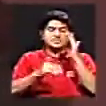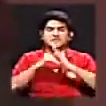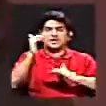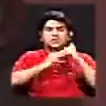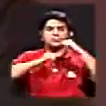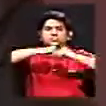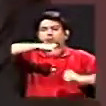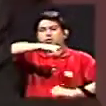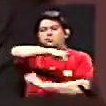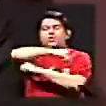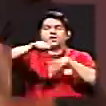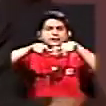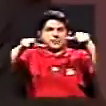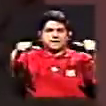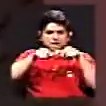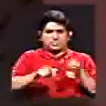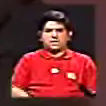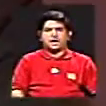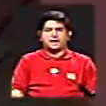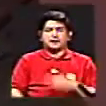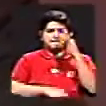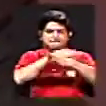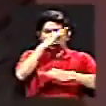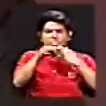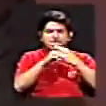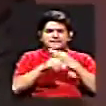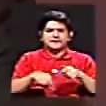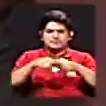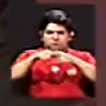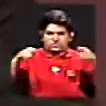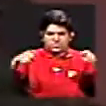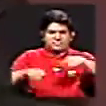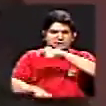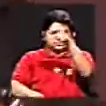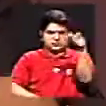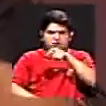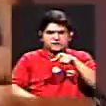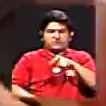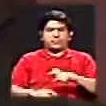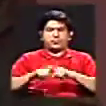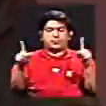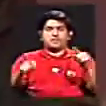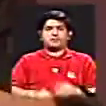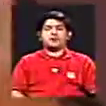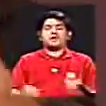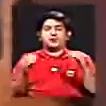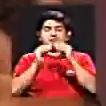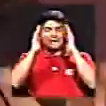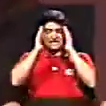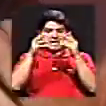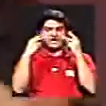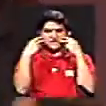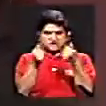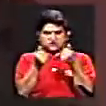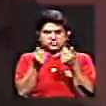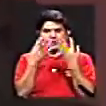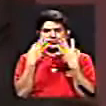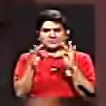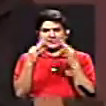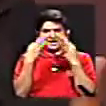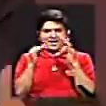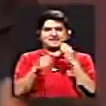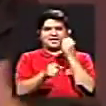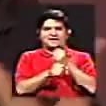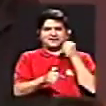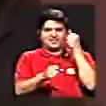un puente en esa zona por la misma dimensión del río, etcétera. Pero más allá de lo que es la intervención inmediata, que lo que se busca es poner a